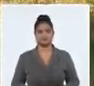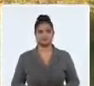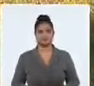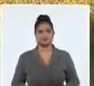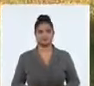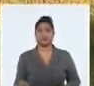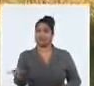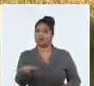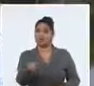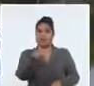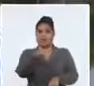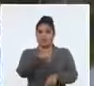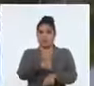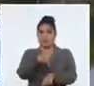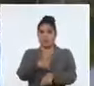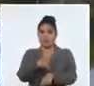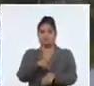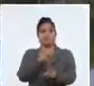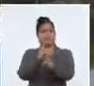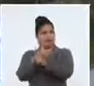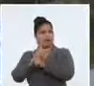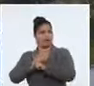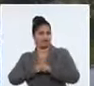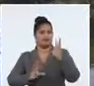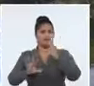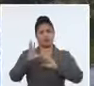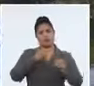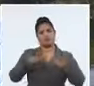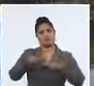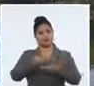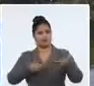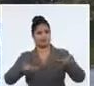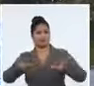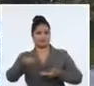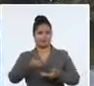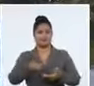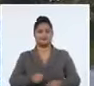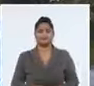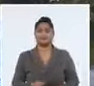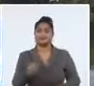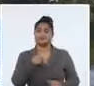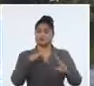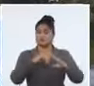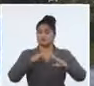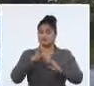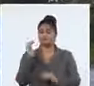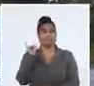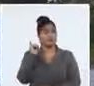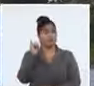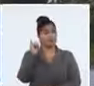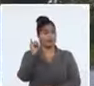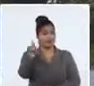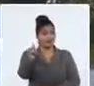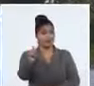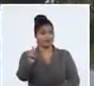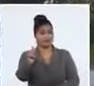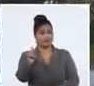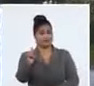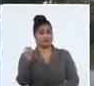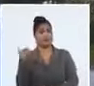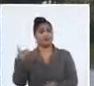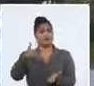fraternidad. Hoy ha recorrido 5 paradas. Hay que esperar hasta que ellos bajen. Cuando venía para acá, tuve que mirar para atrás